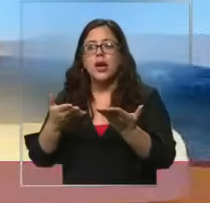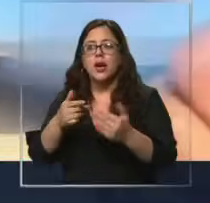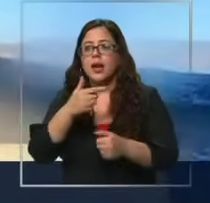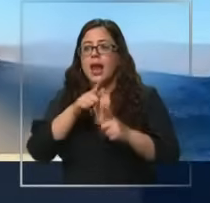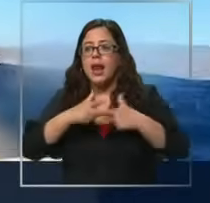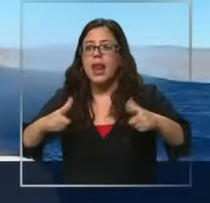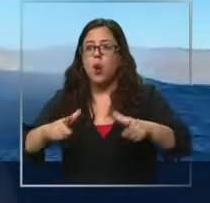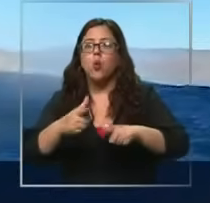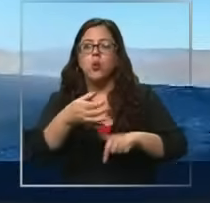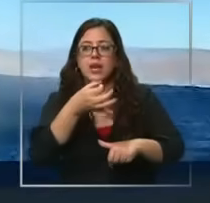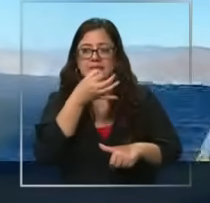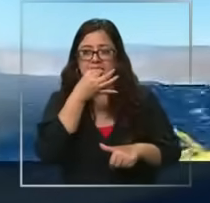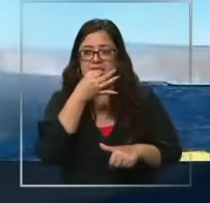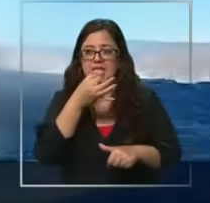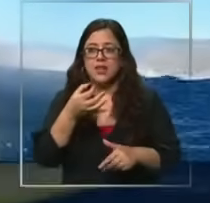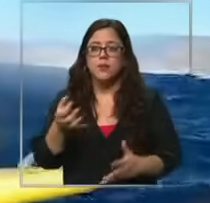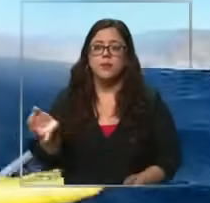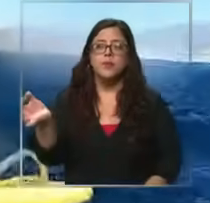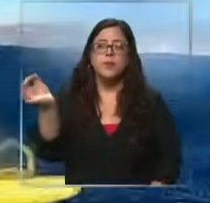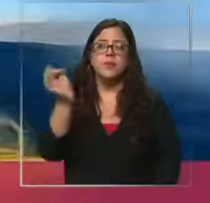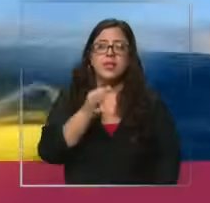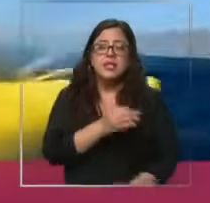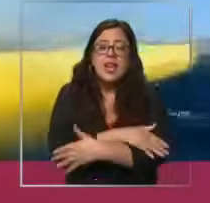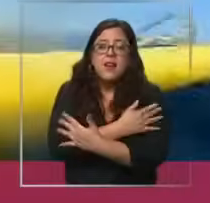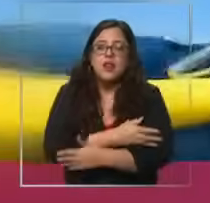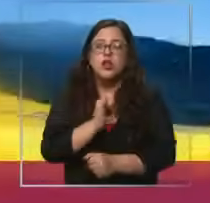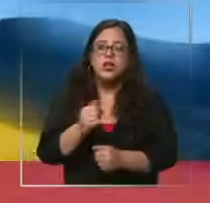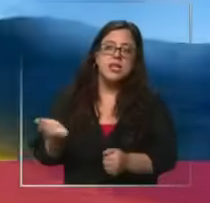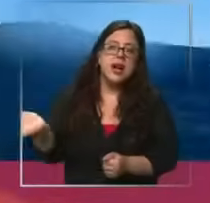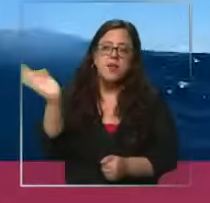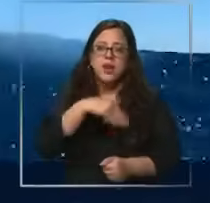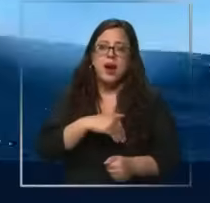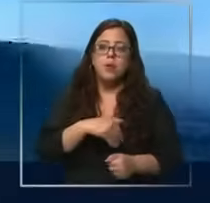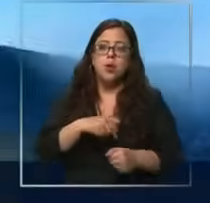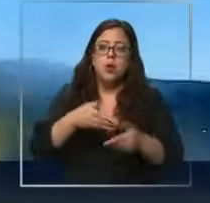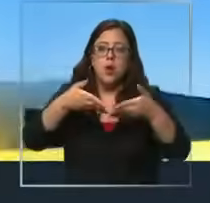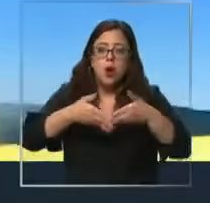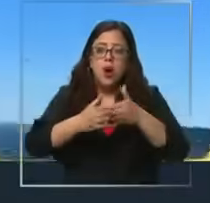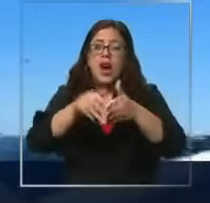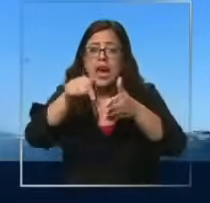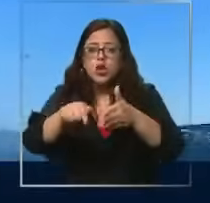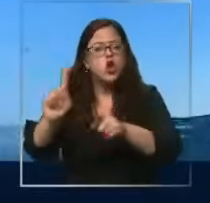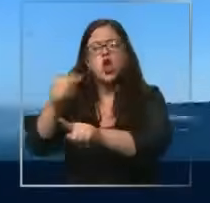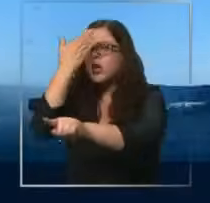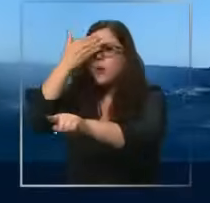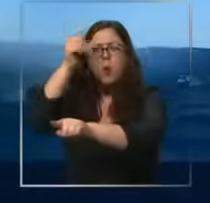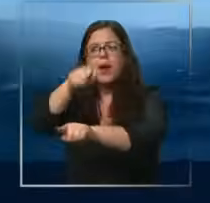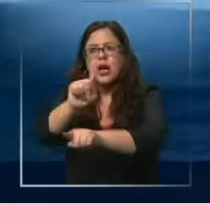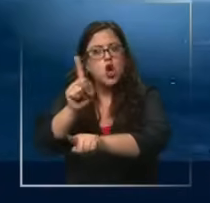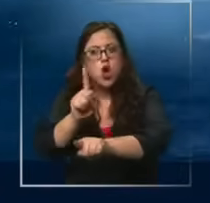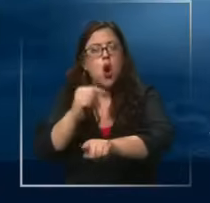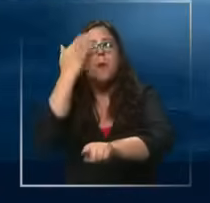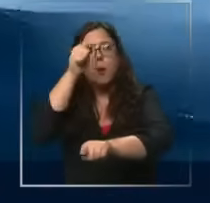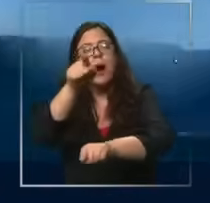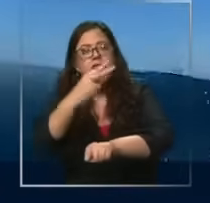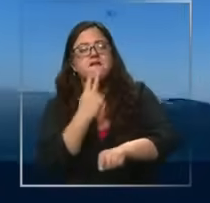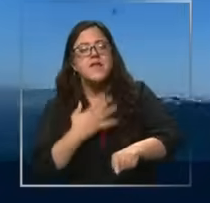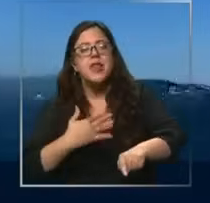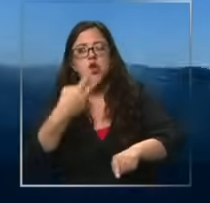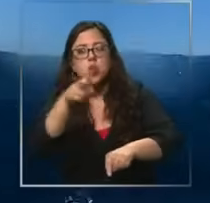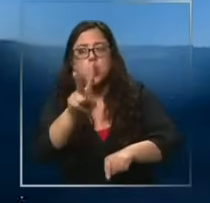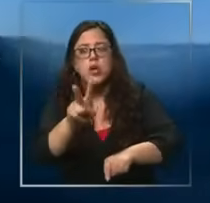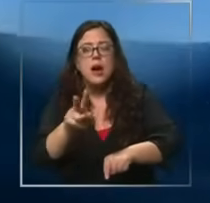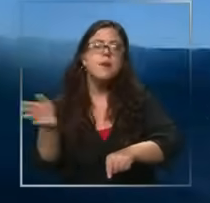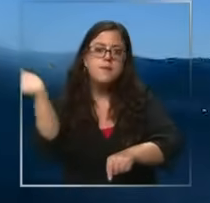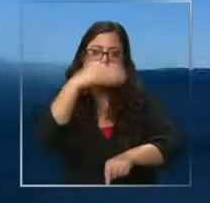frío. ¿Listo? Frío. Vamos al agua. Esto queda acá. No te preocupes de esto, te preocupa tu vida.